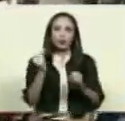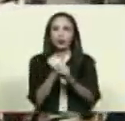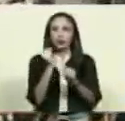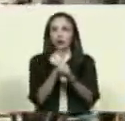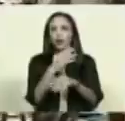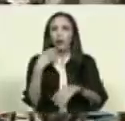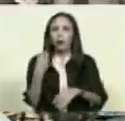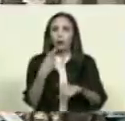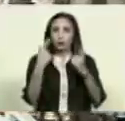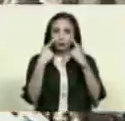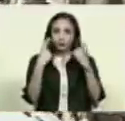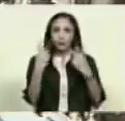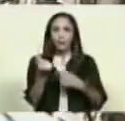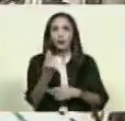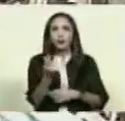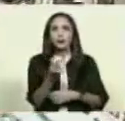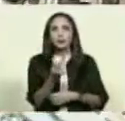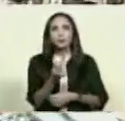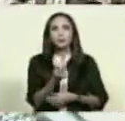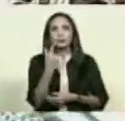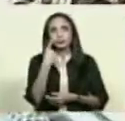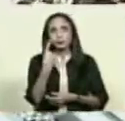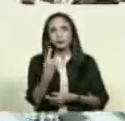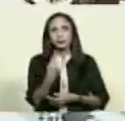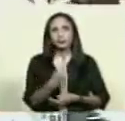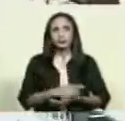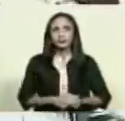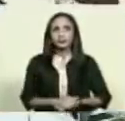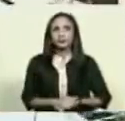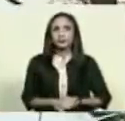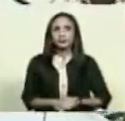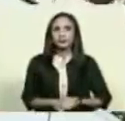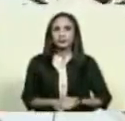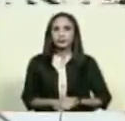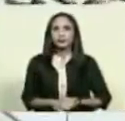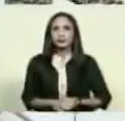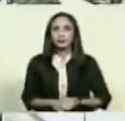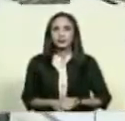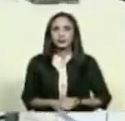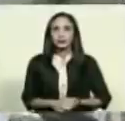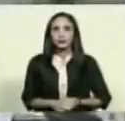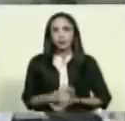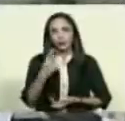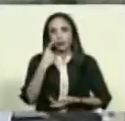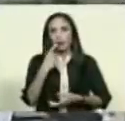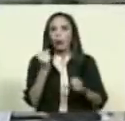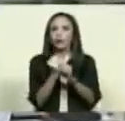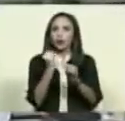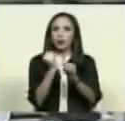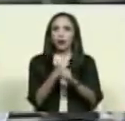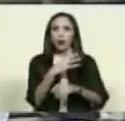Atención, compañeros, compañeras. Aquí está el plan Chamba Juvenil.